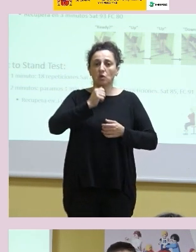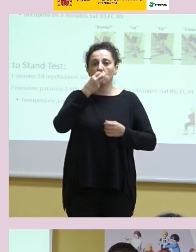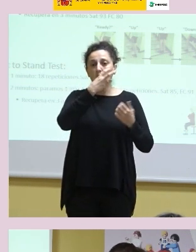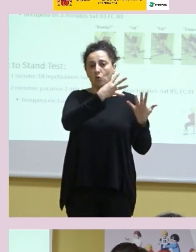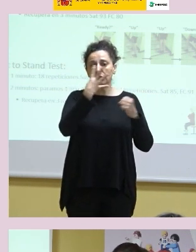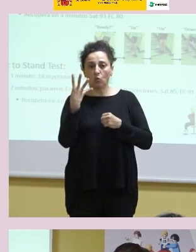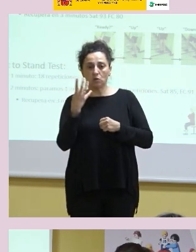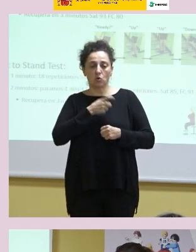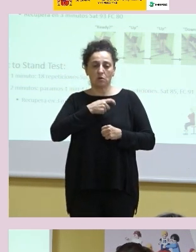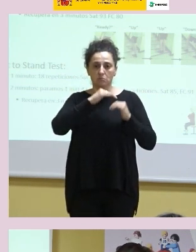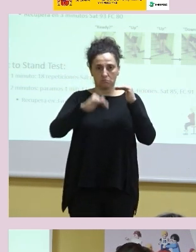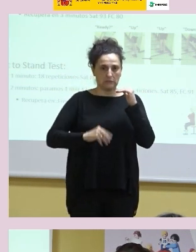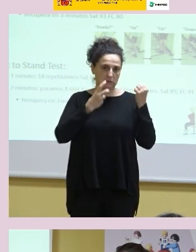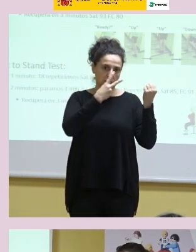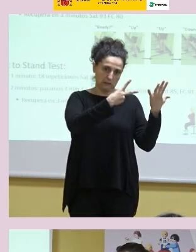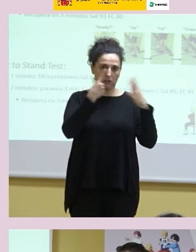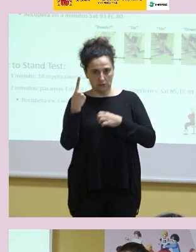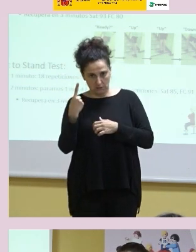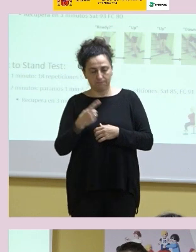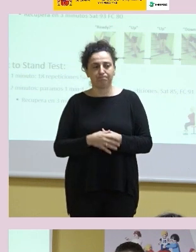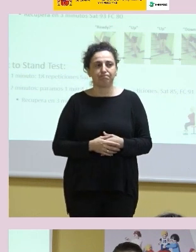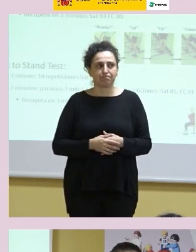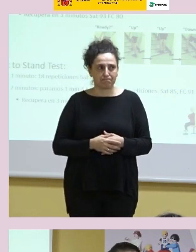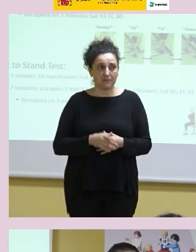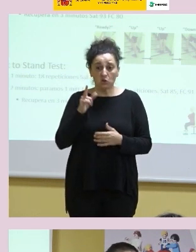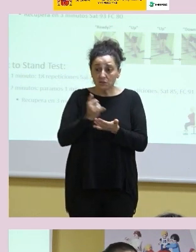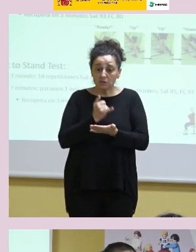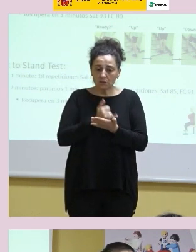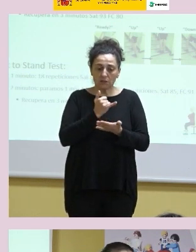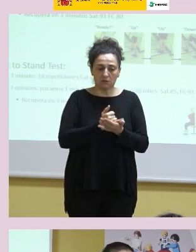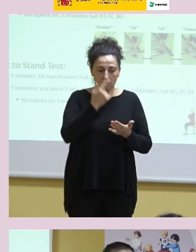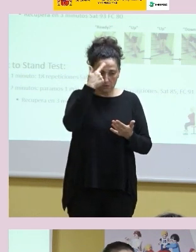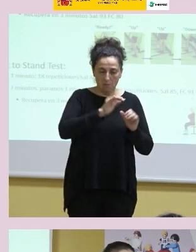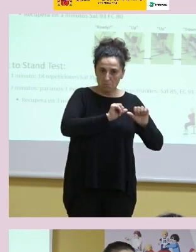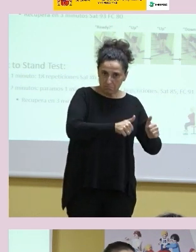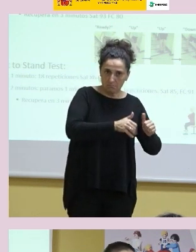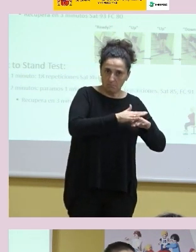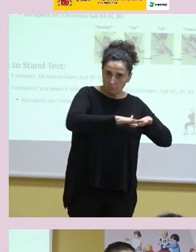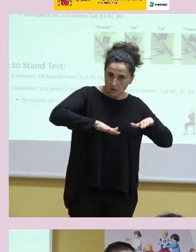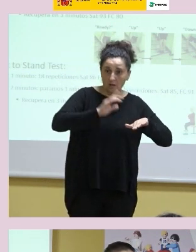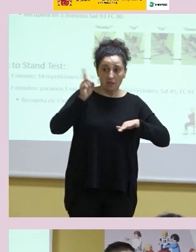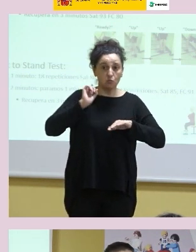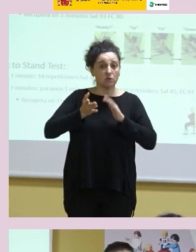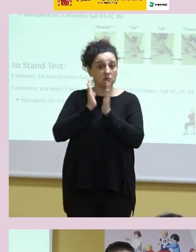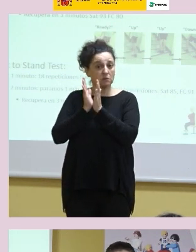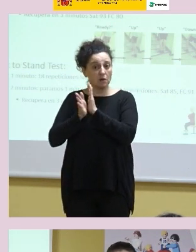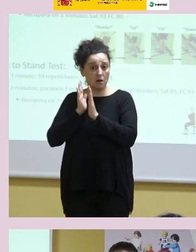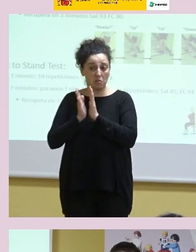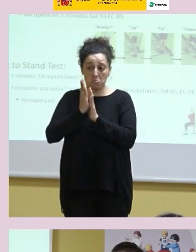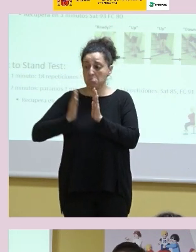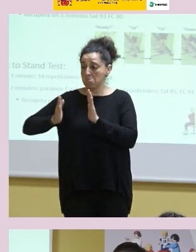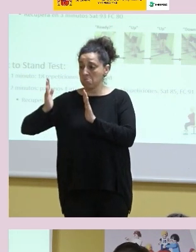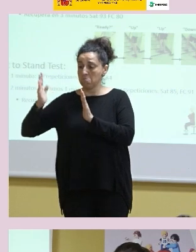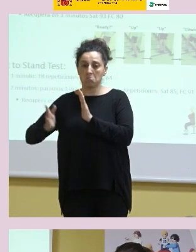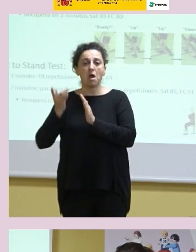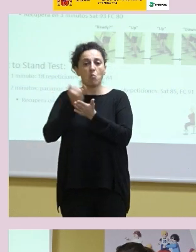frecuencia cardíaca vuelve a bajar a 76. Entonces estos test les tendré en cuenta para reevaluar mi intervención durante el desarrollo